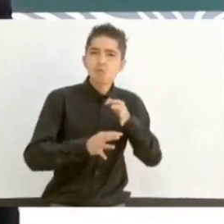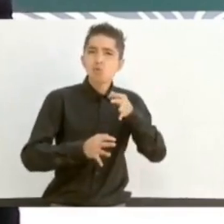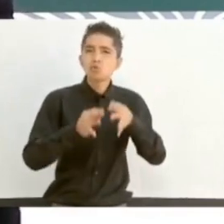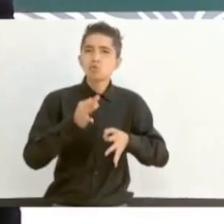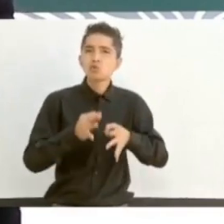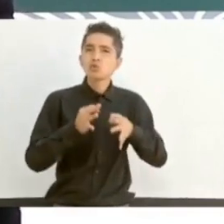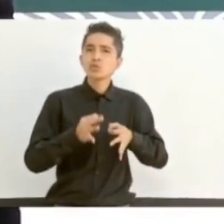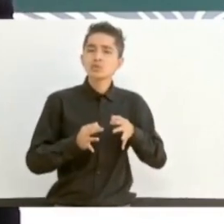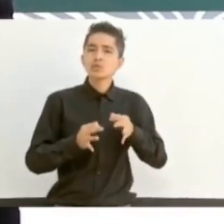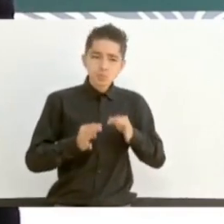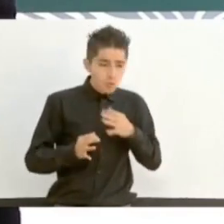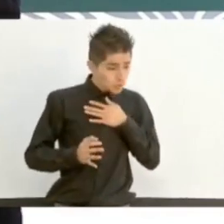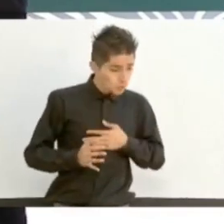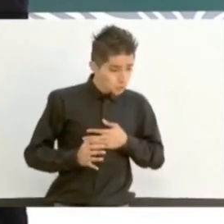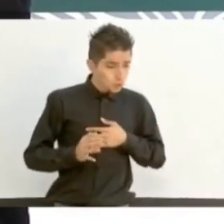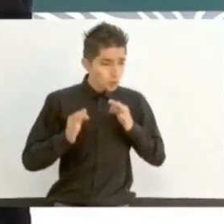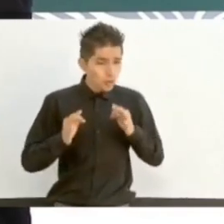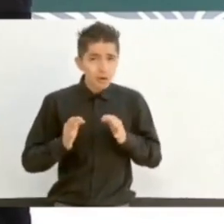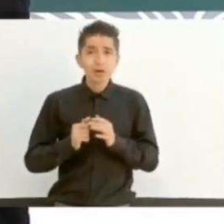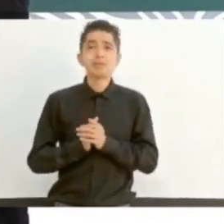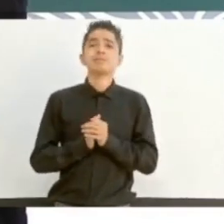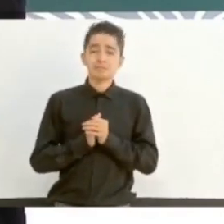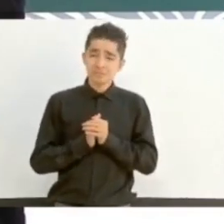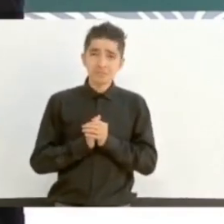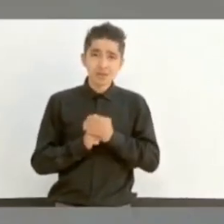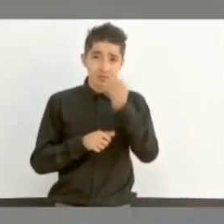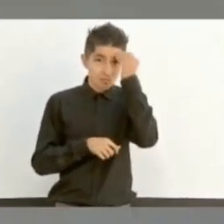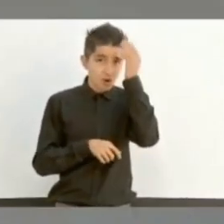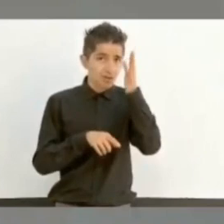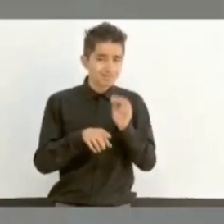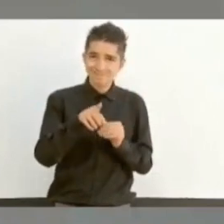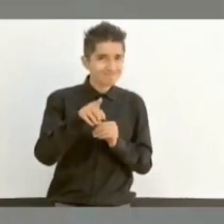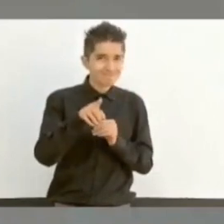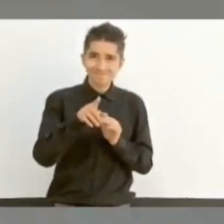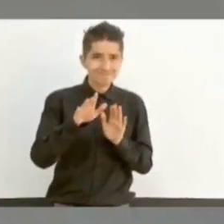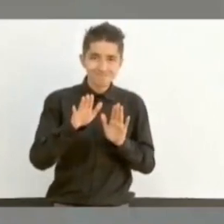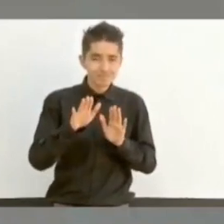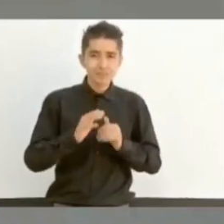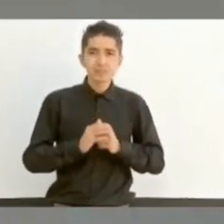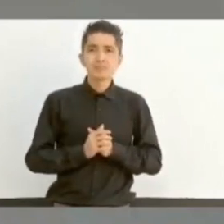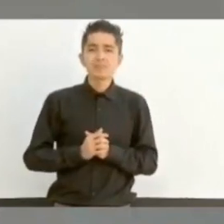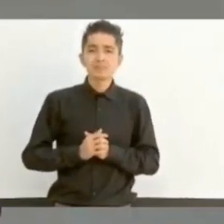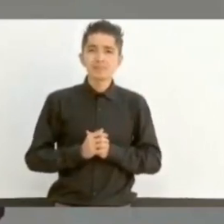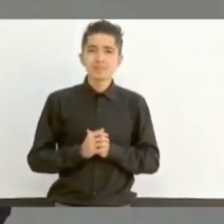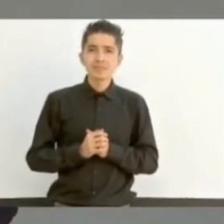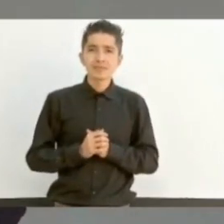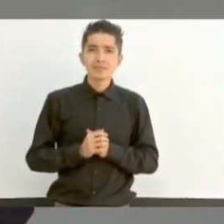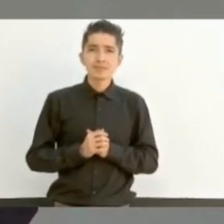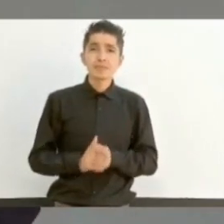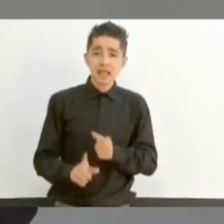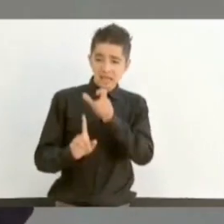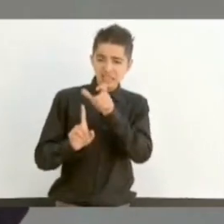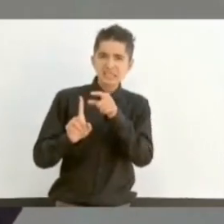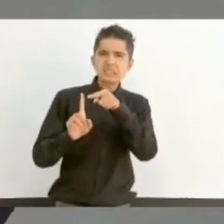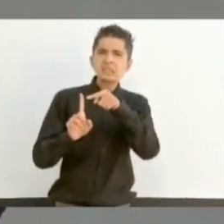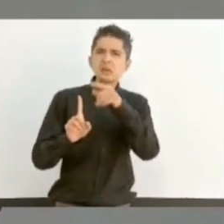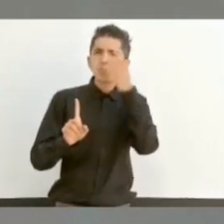No olvidemos que él